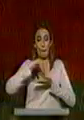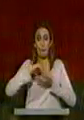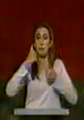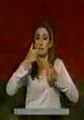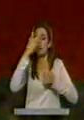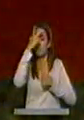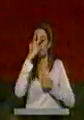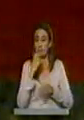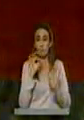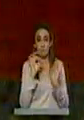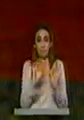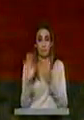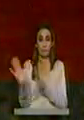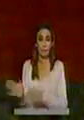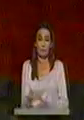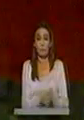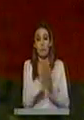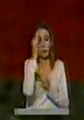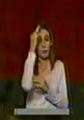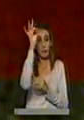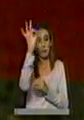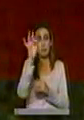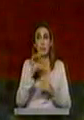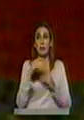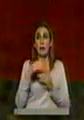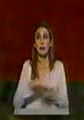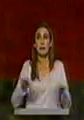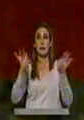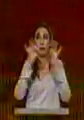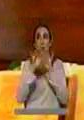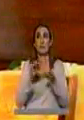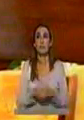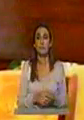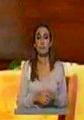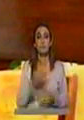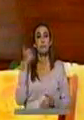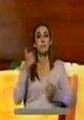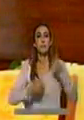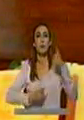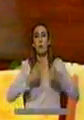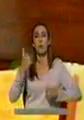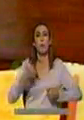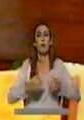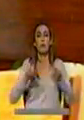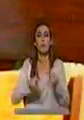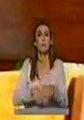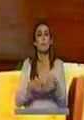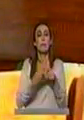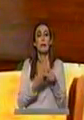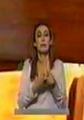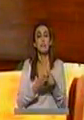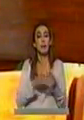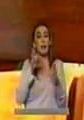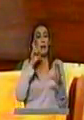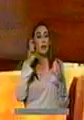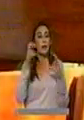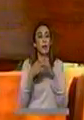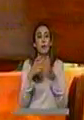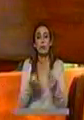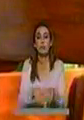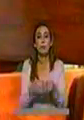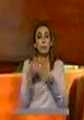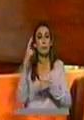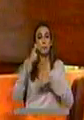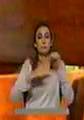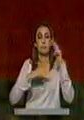buenos hoteles, y es una cadena francesa muy conocida y muy importante. ¿Cuándo empezará la construcción y qué inversión implica también de por